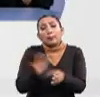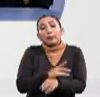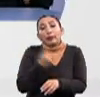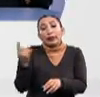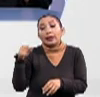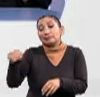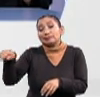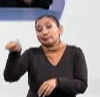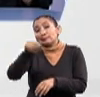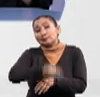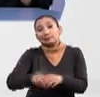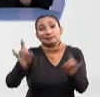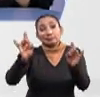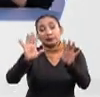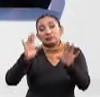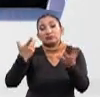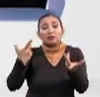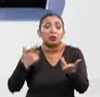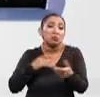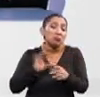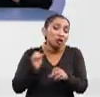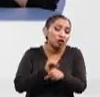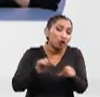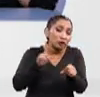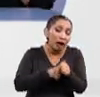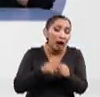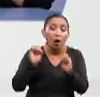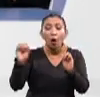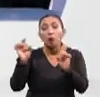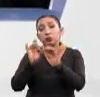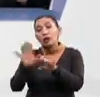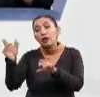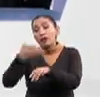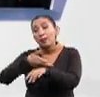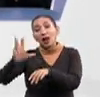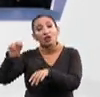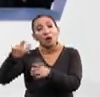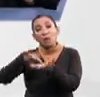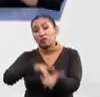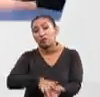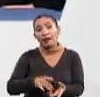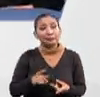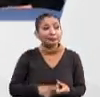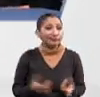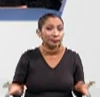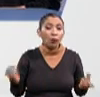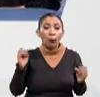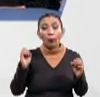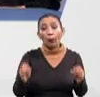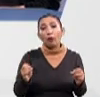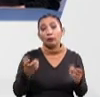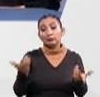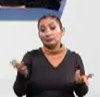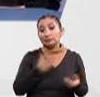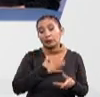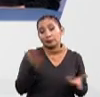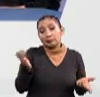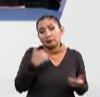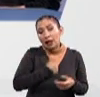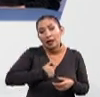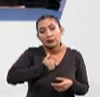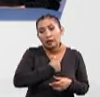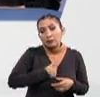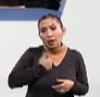por una serie de cuestiones. Pueden ser cuestiones sociales, pueden ser cuestiones, sí, de que la familia no lo apoyaba. Sí. Y pues bueno, es una